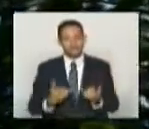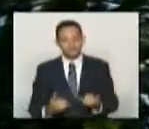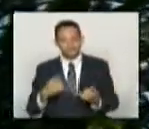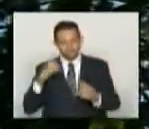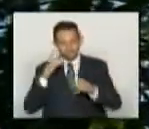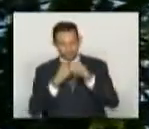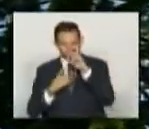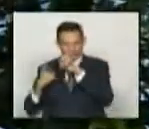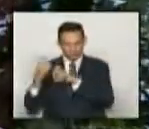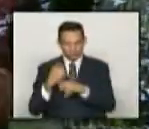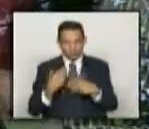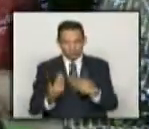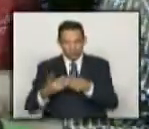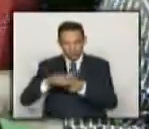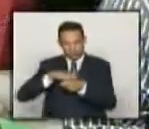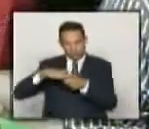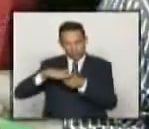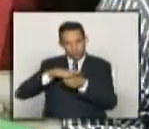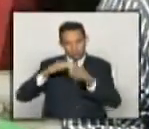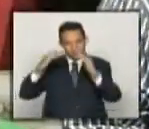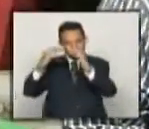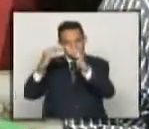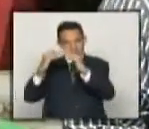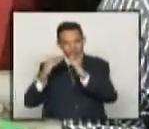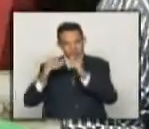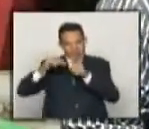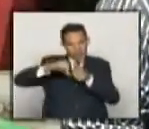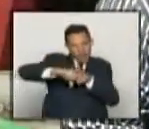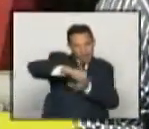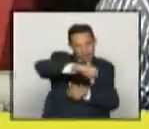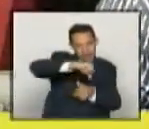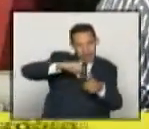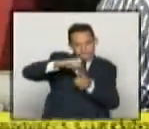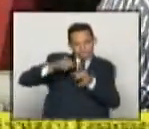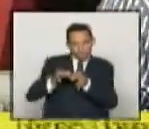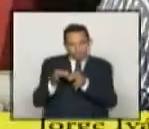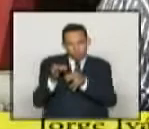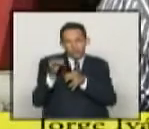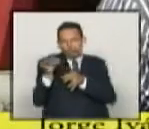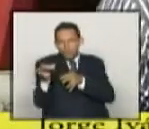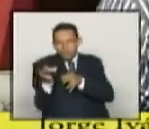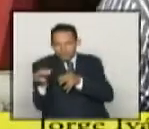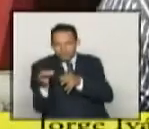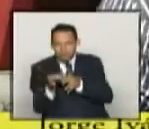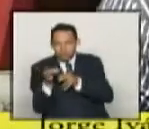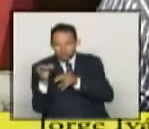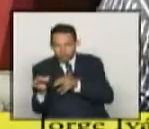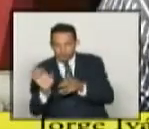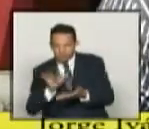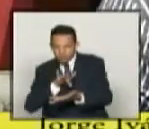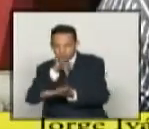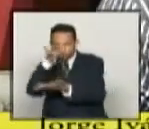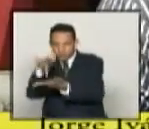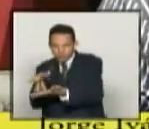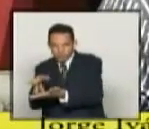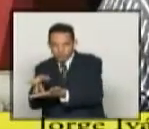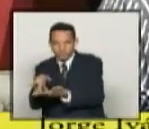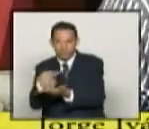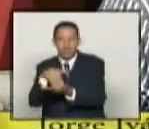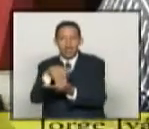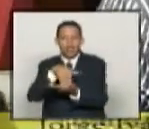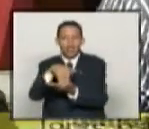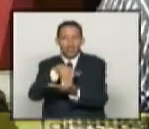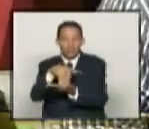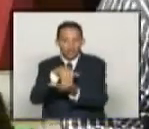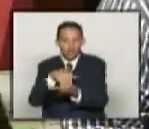en una renovación urbana de una parte céntrica del municipio, que es muy céntrica, pero ha sido una zona que ha sido afectada por los problemas